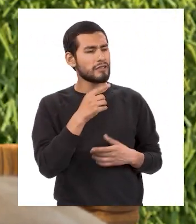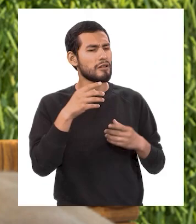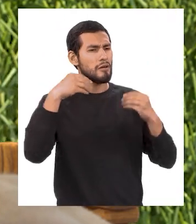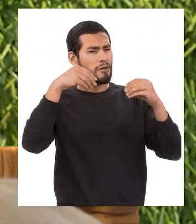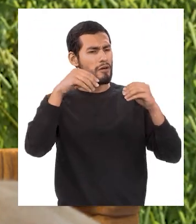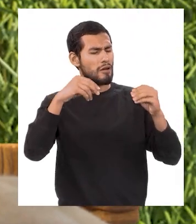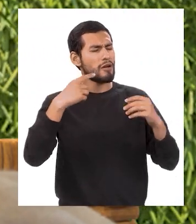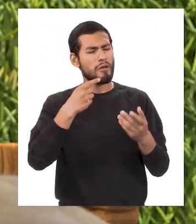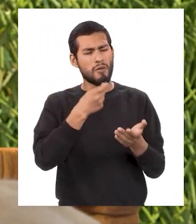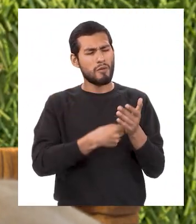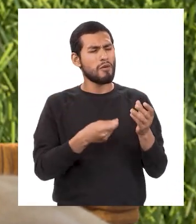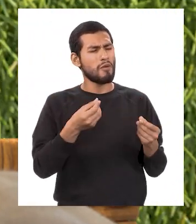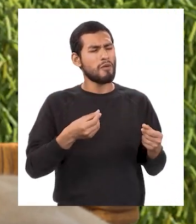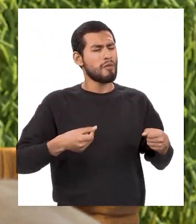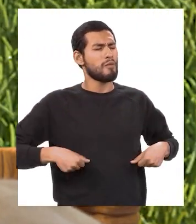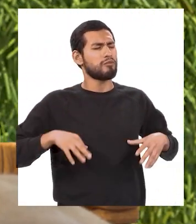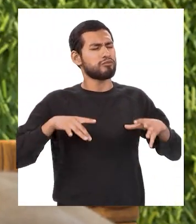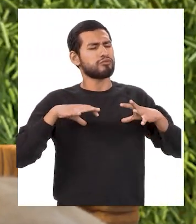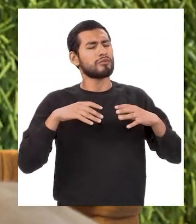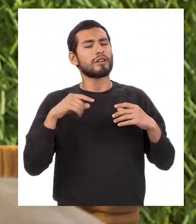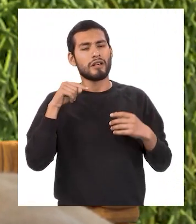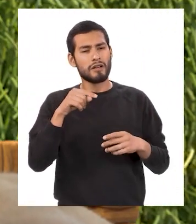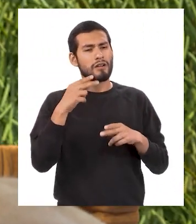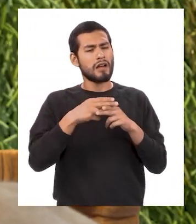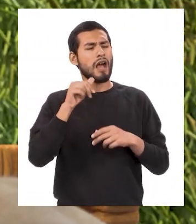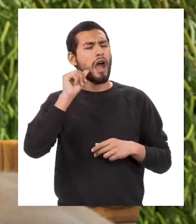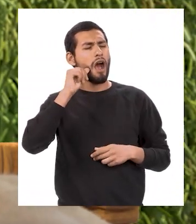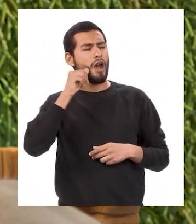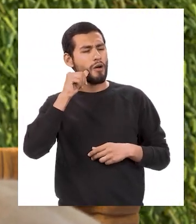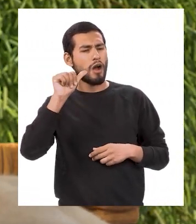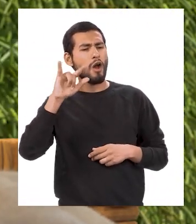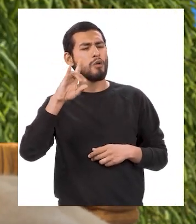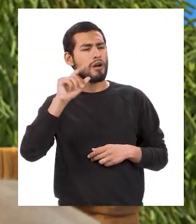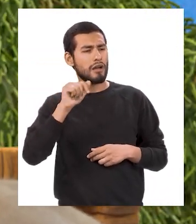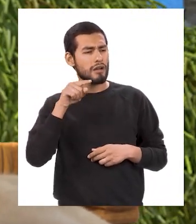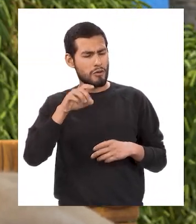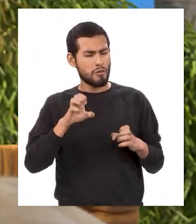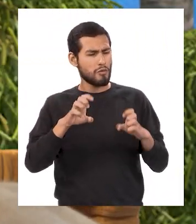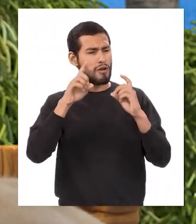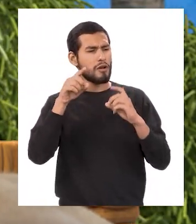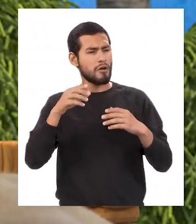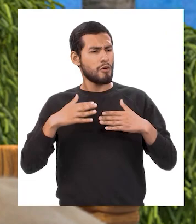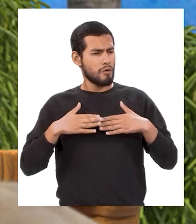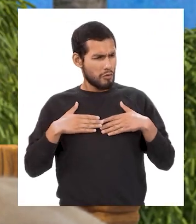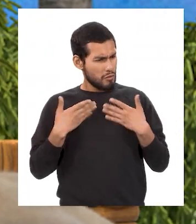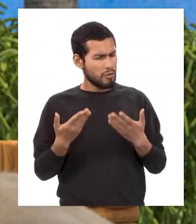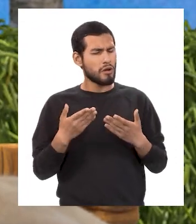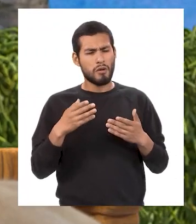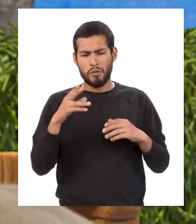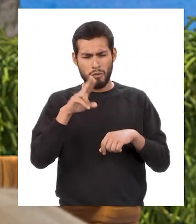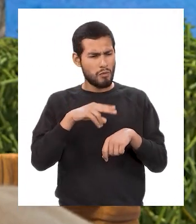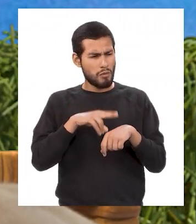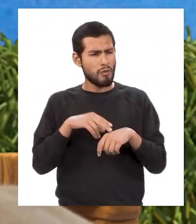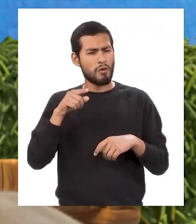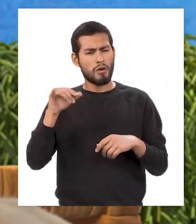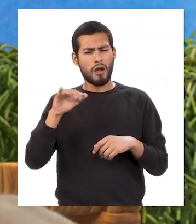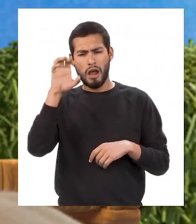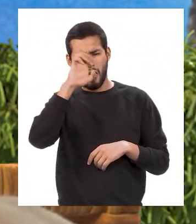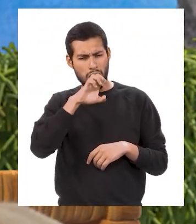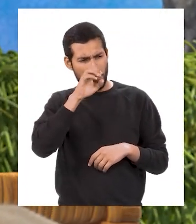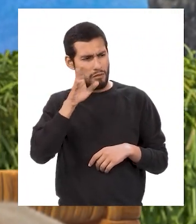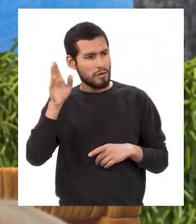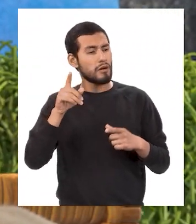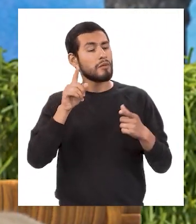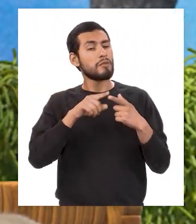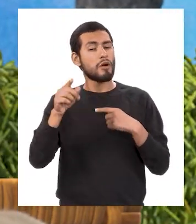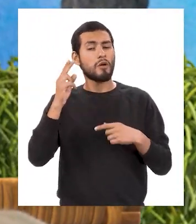Parsi, hija de unos mercaderes muy adinerados de Bombay. Su nombre es Auda. Por su educación y clase, podría haber pasado